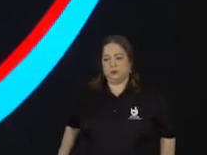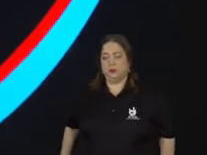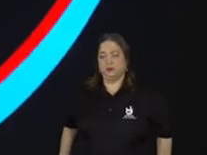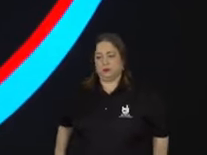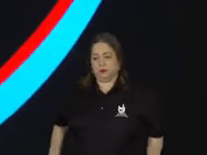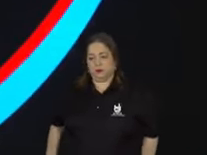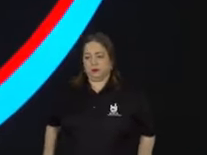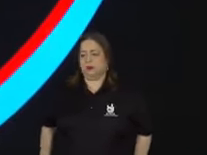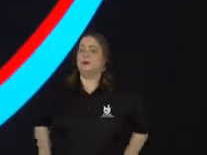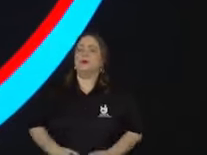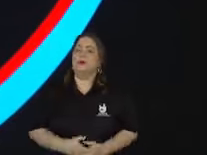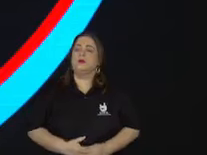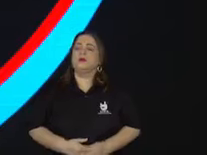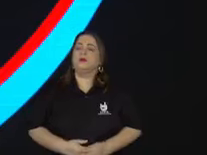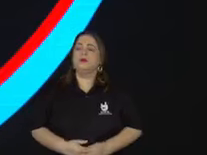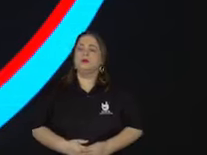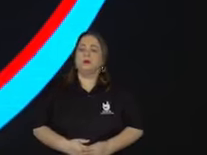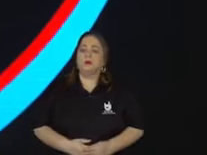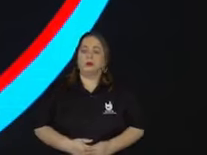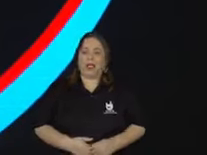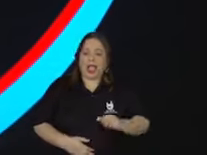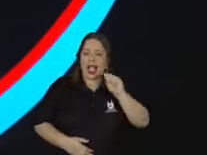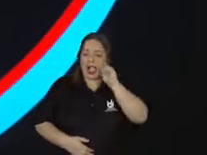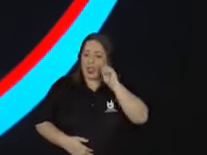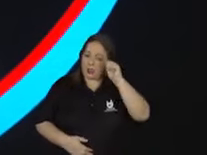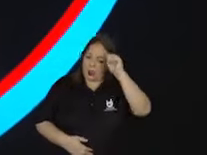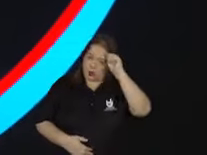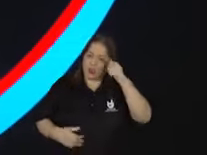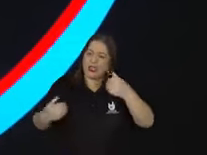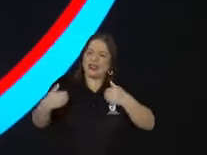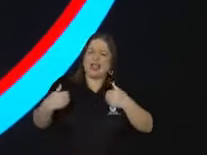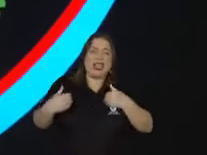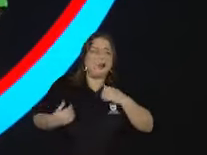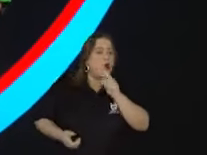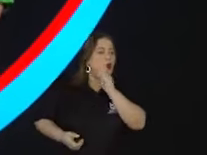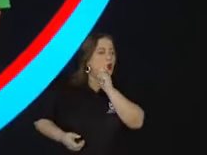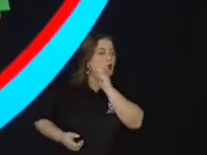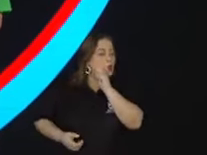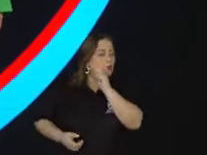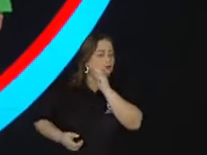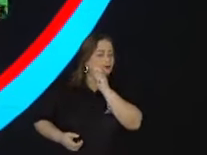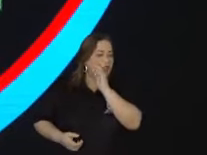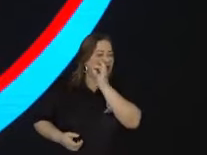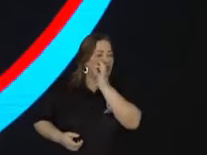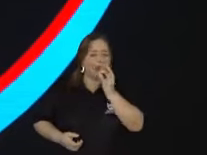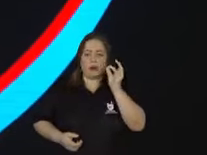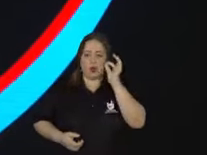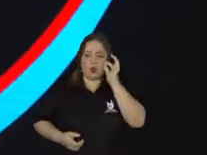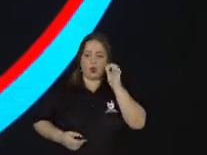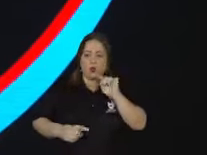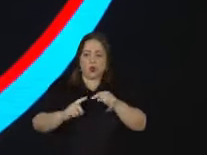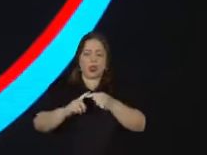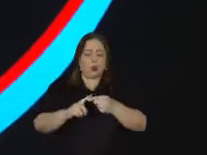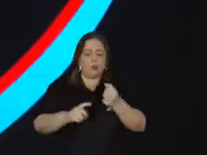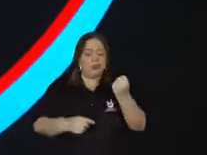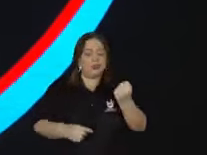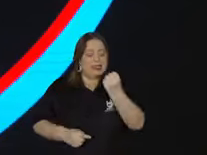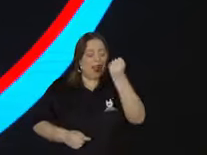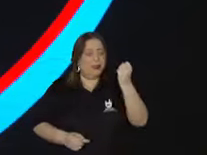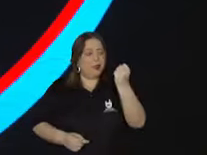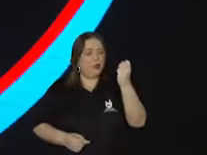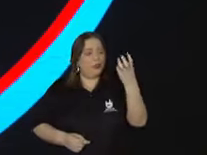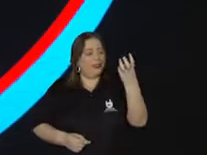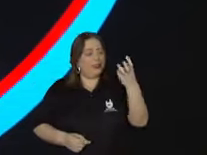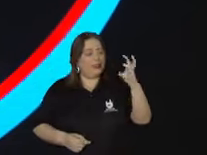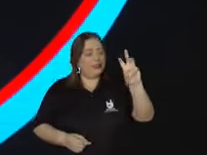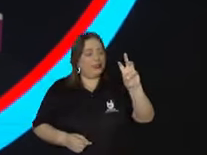con los pastores de niños. Mientras tanto, los adultos tenemos un retiro de transformación el 16, sábado 16 de marzo,